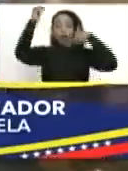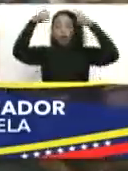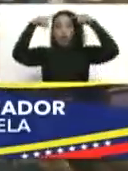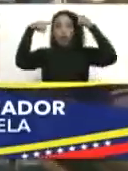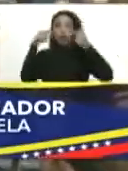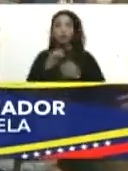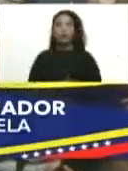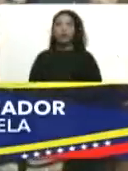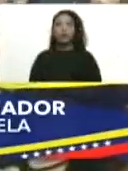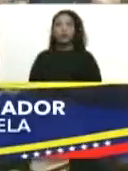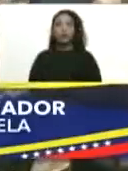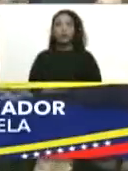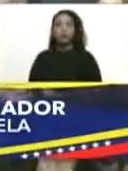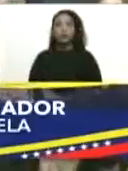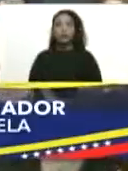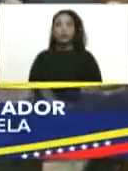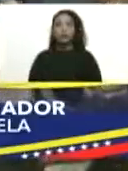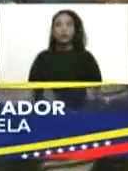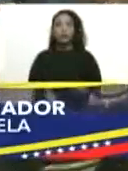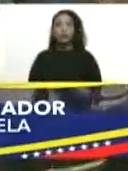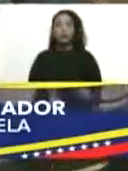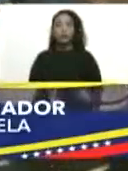Chávez.